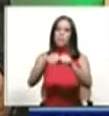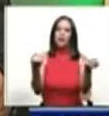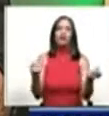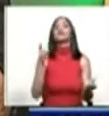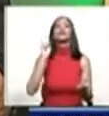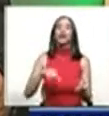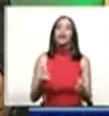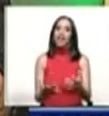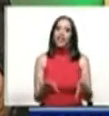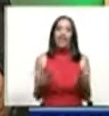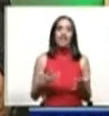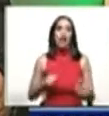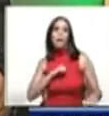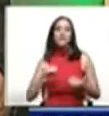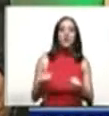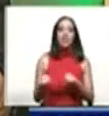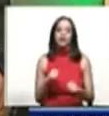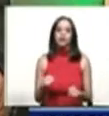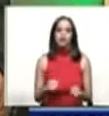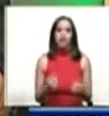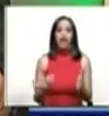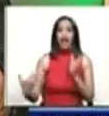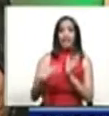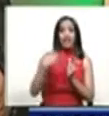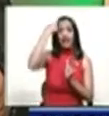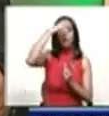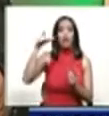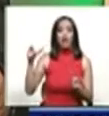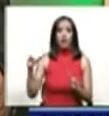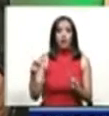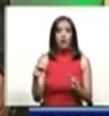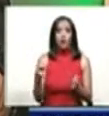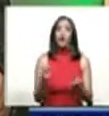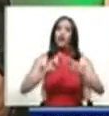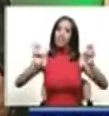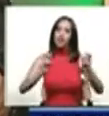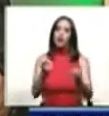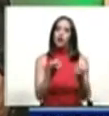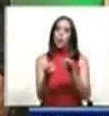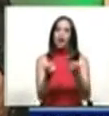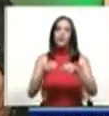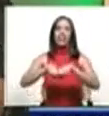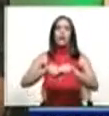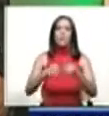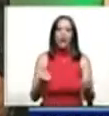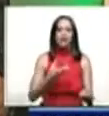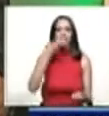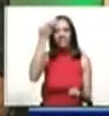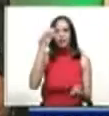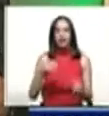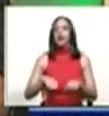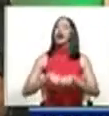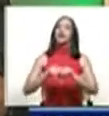la motivación. Se ataca al pueblo con el tema económico para quebrantar su espíritu, para quebrantar su autoestima. Hay un ataque a la